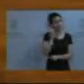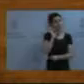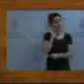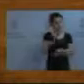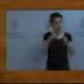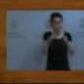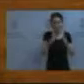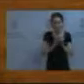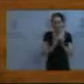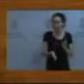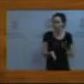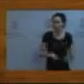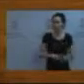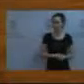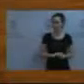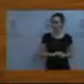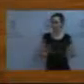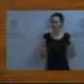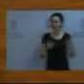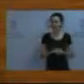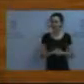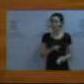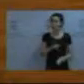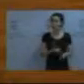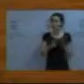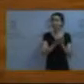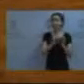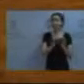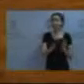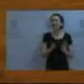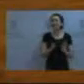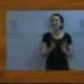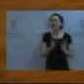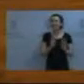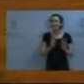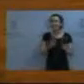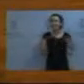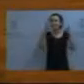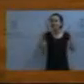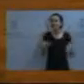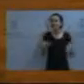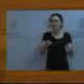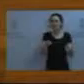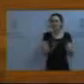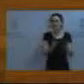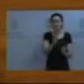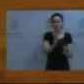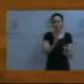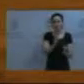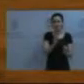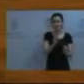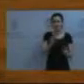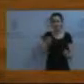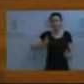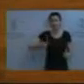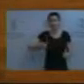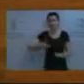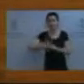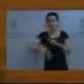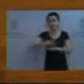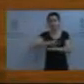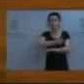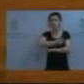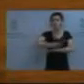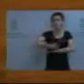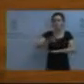reformar el Código Penal. Claro, que si se pone a reformar el Código Penal, ¿en qué sentido reforman el Código Penal? Porque, claro, no tenemos una sentencia del Tribunal Supremo que